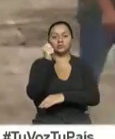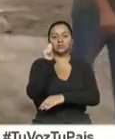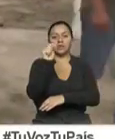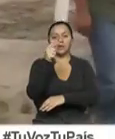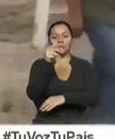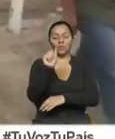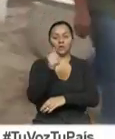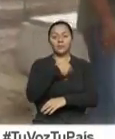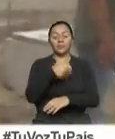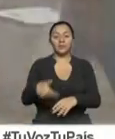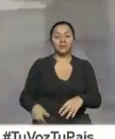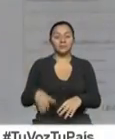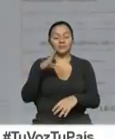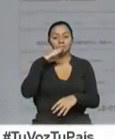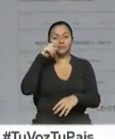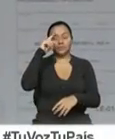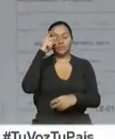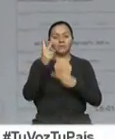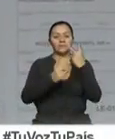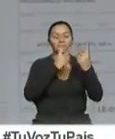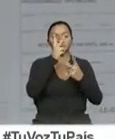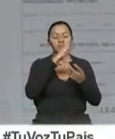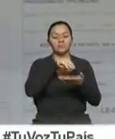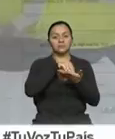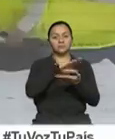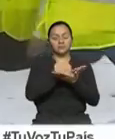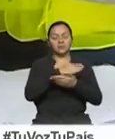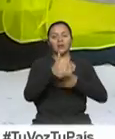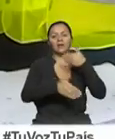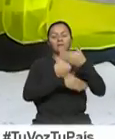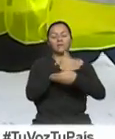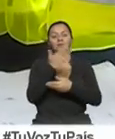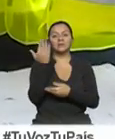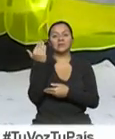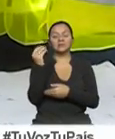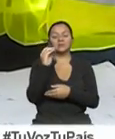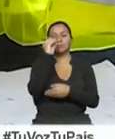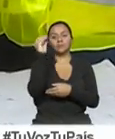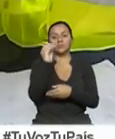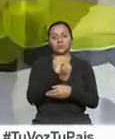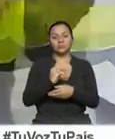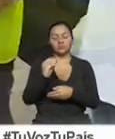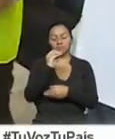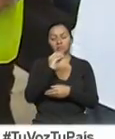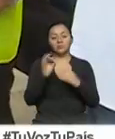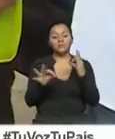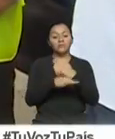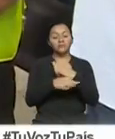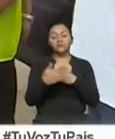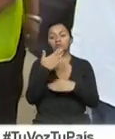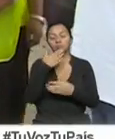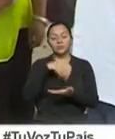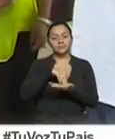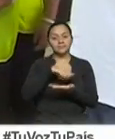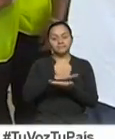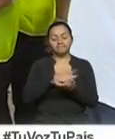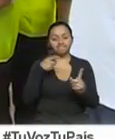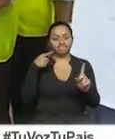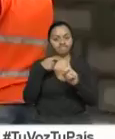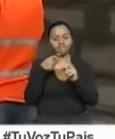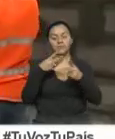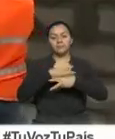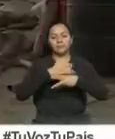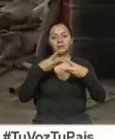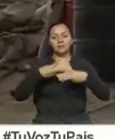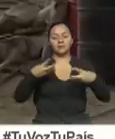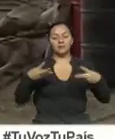Rafael Correa visitó la planta que al momento registra un avance del 15%, cuyo funcionamiento estará destinado a entregar material